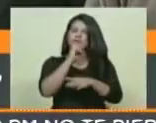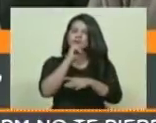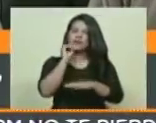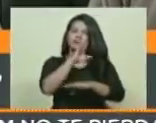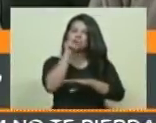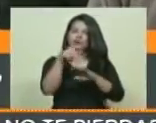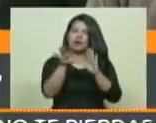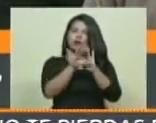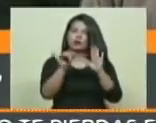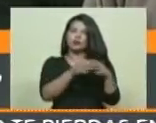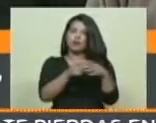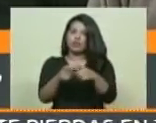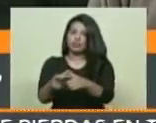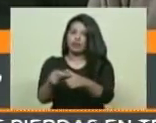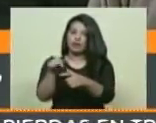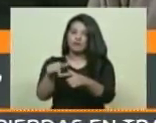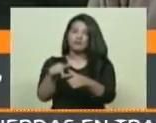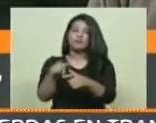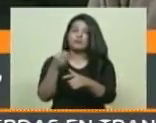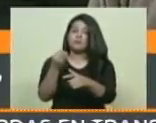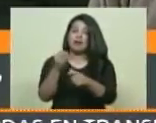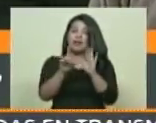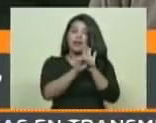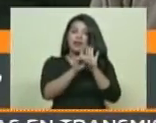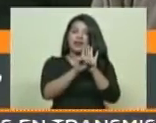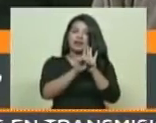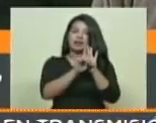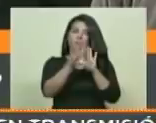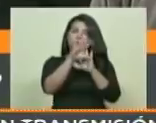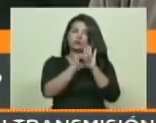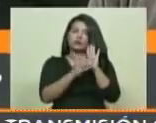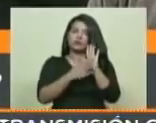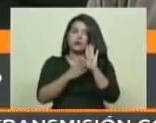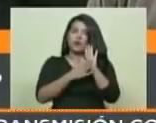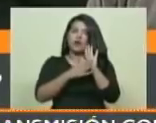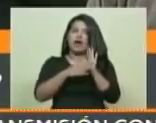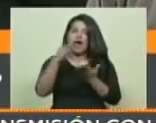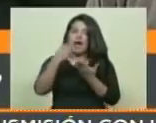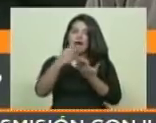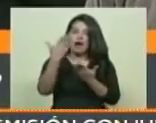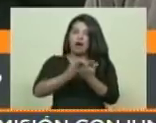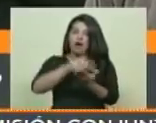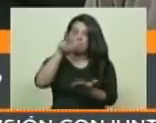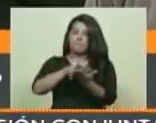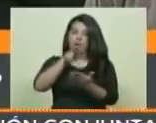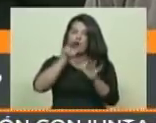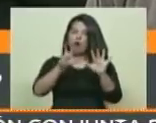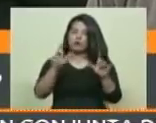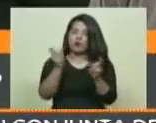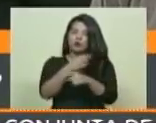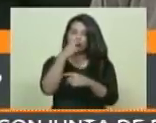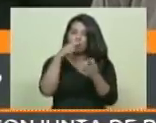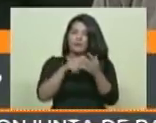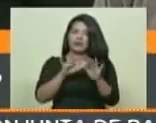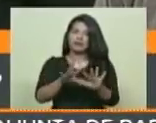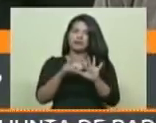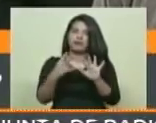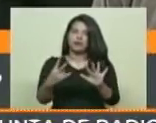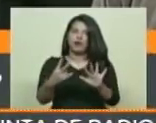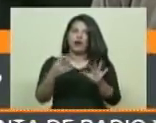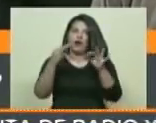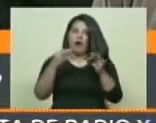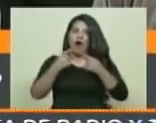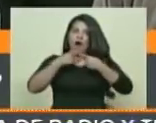Asamblea Nacional Constituyente mediante ley constitucional, publicada el 8 de agosto de 2017, hace